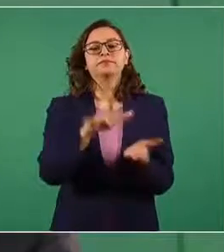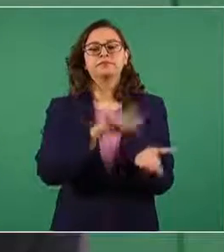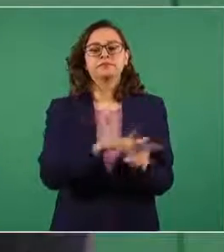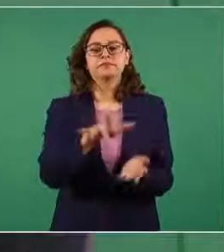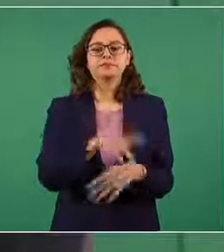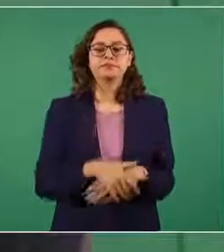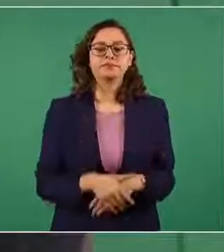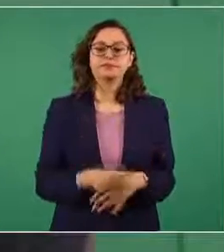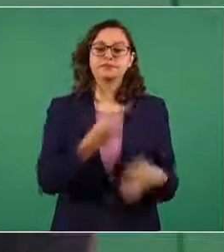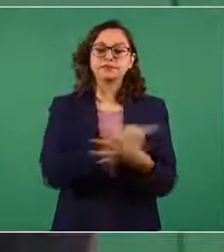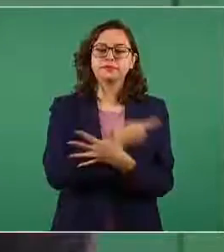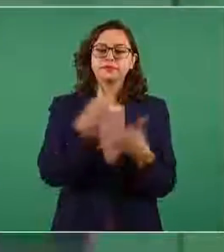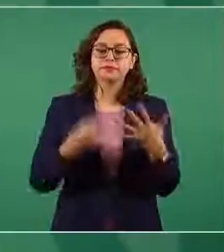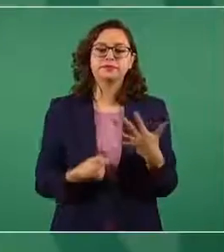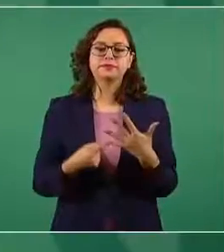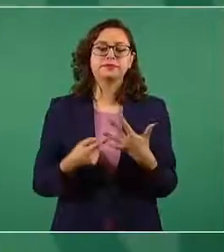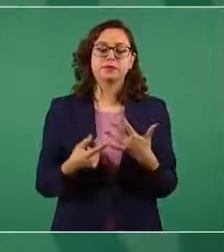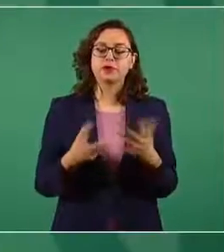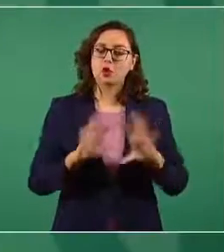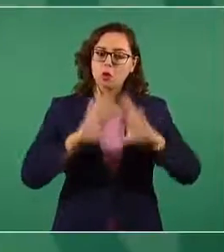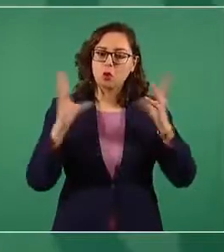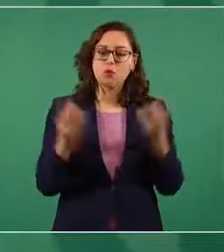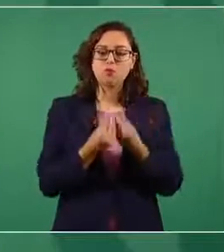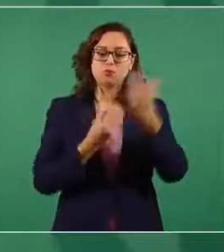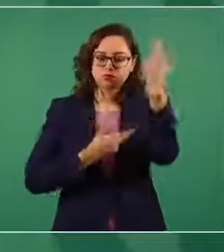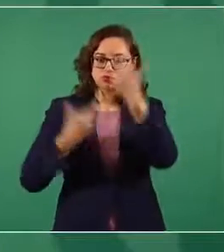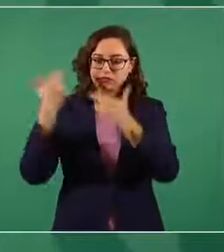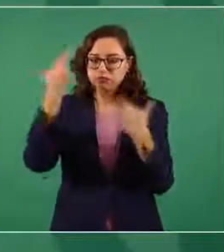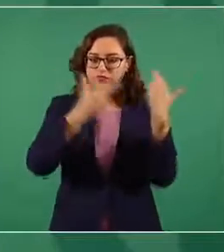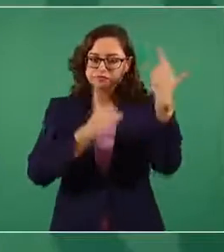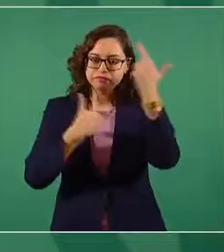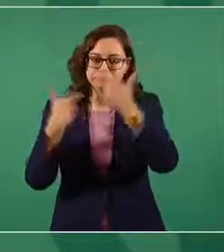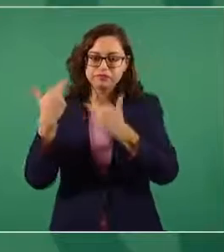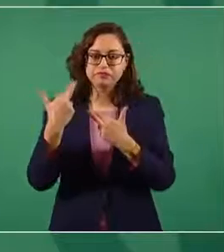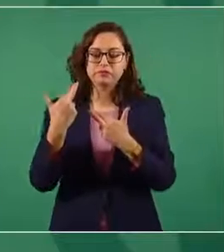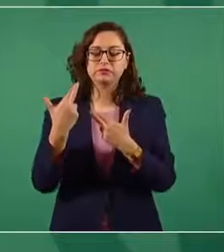Entonces estamos viendo todo esto y